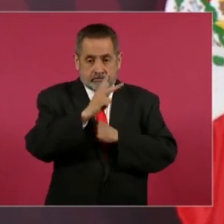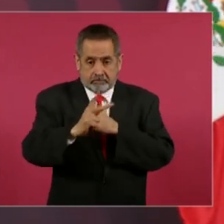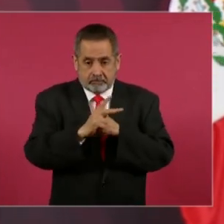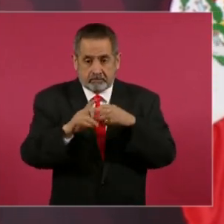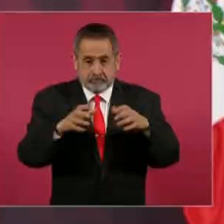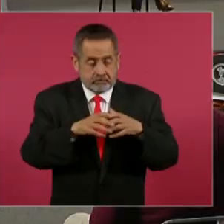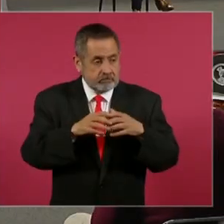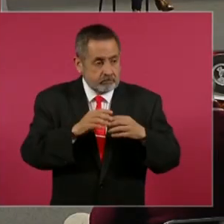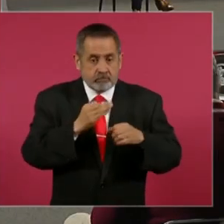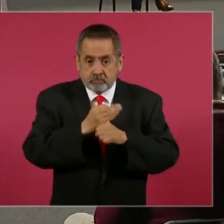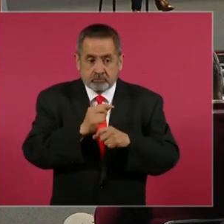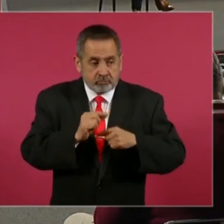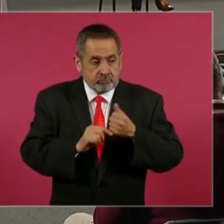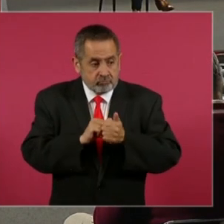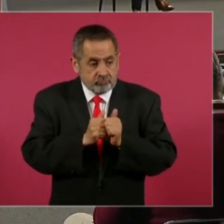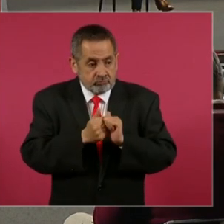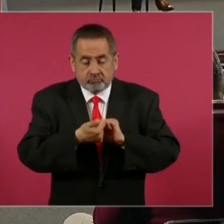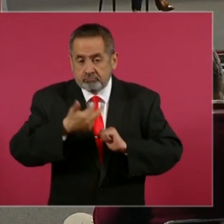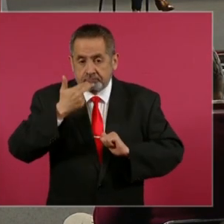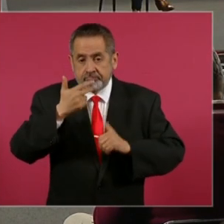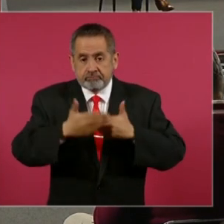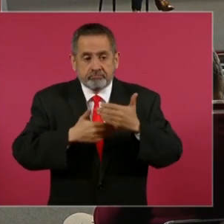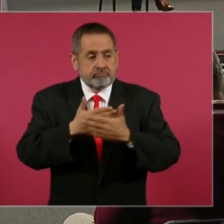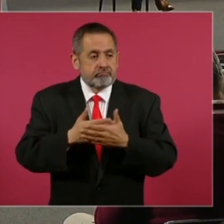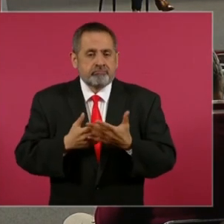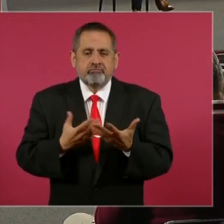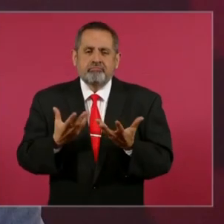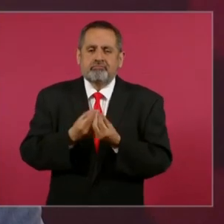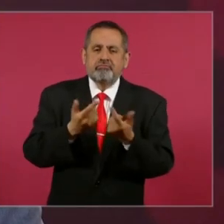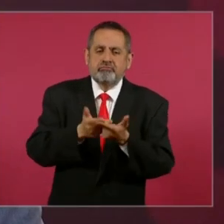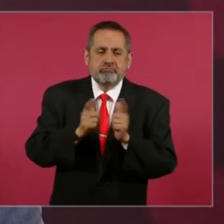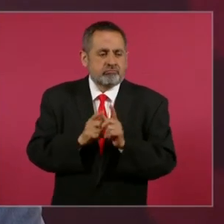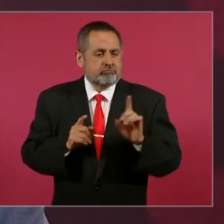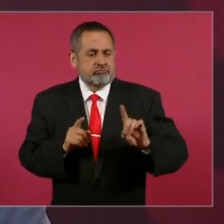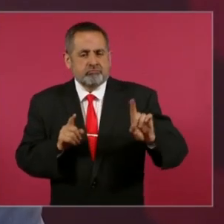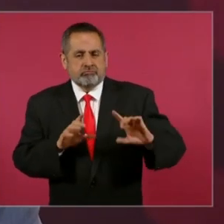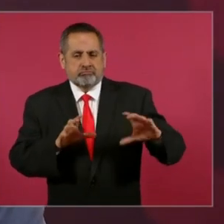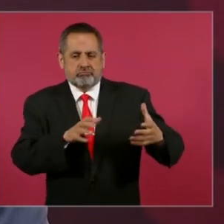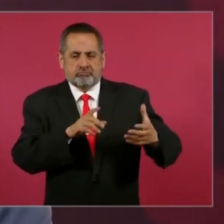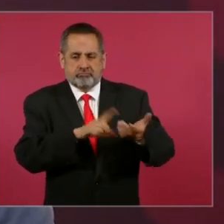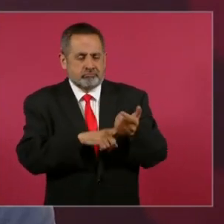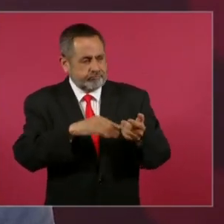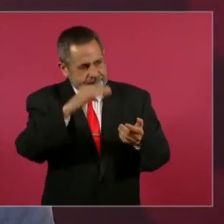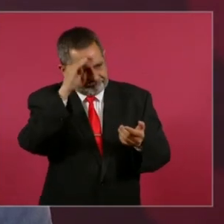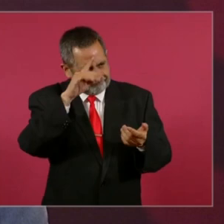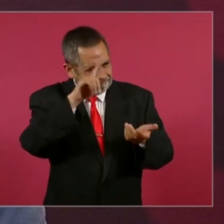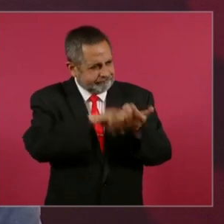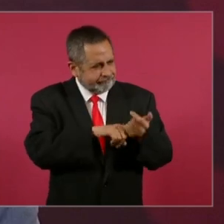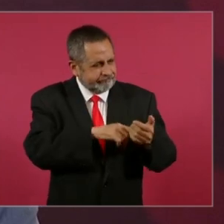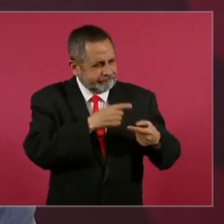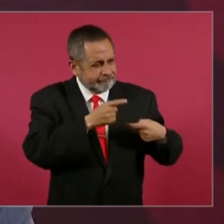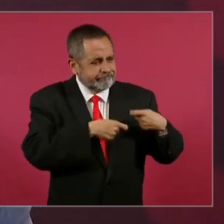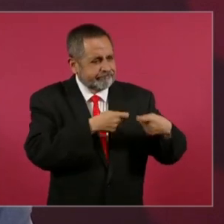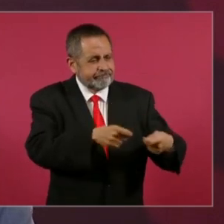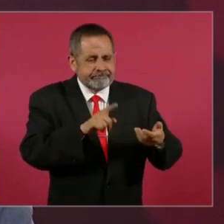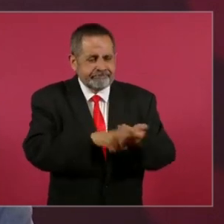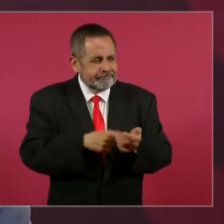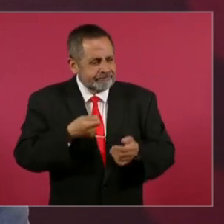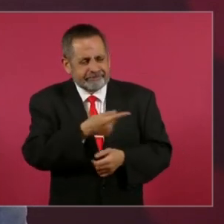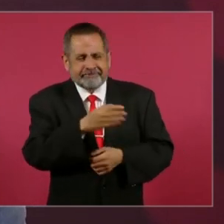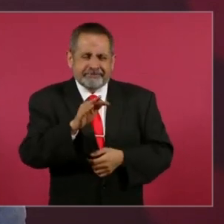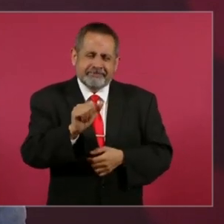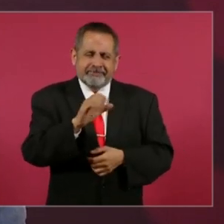está tomando fuerza la derecha, el pensamiento fascista,